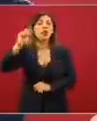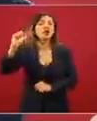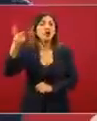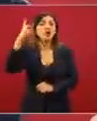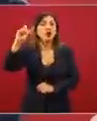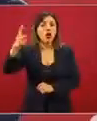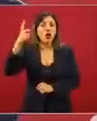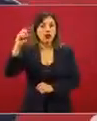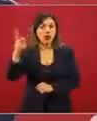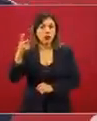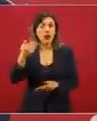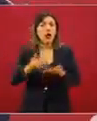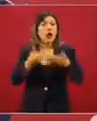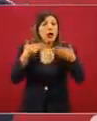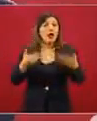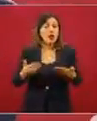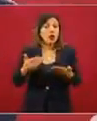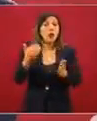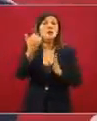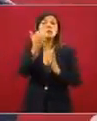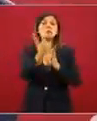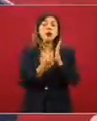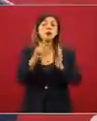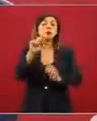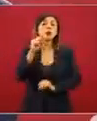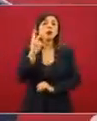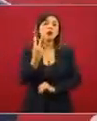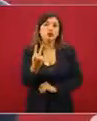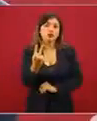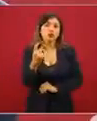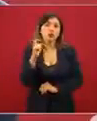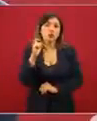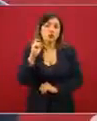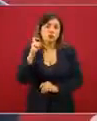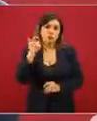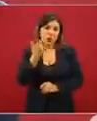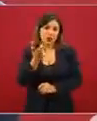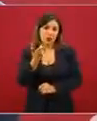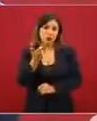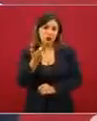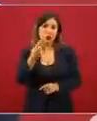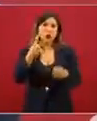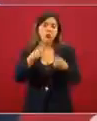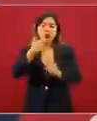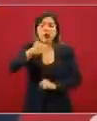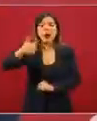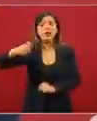Y ahora está abajo de 22 pesos por dólar.